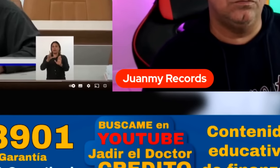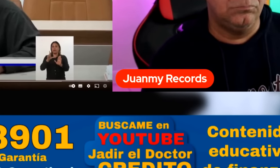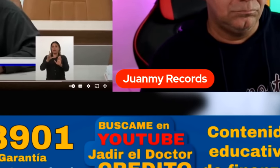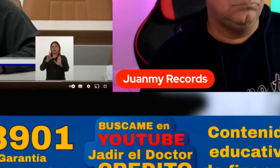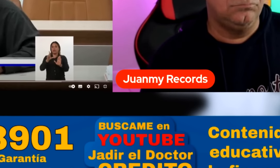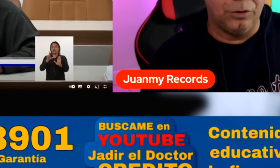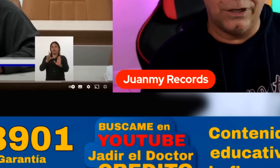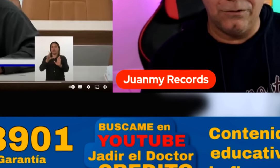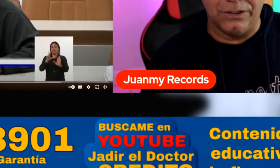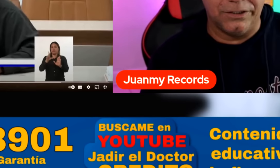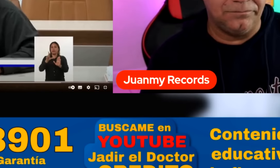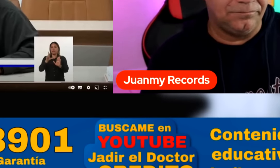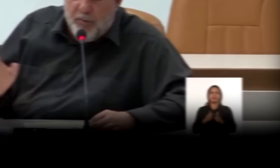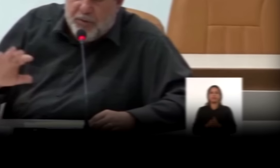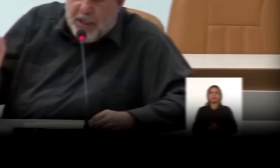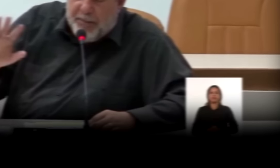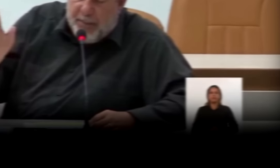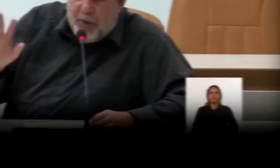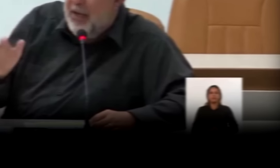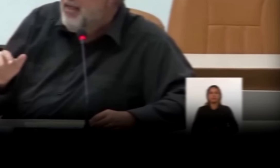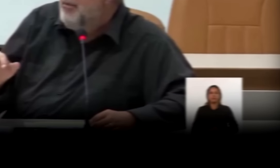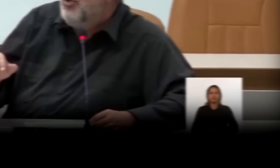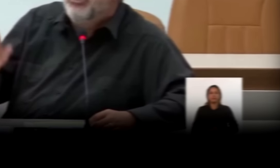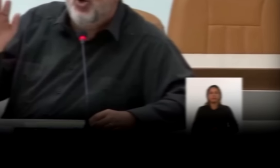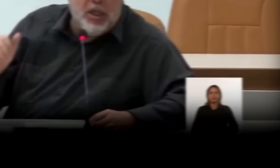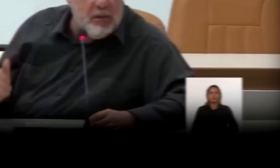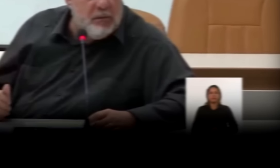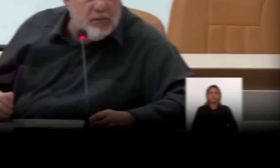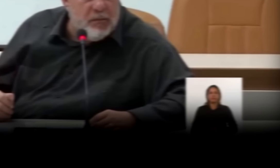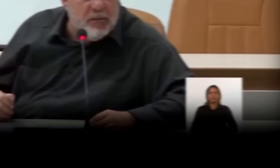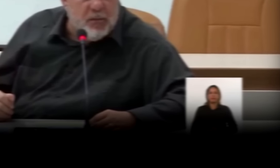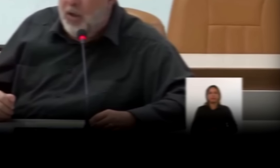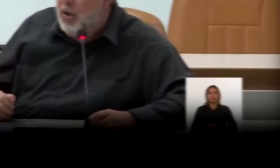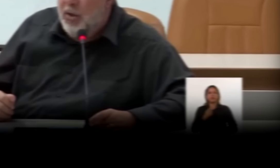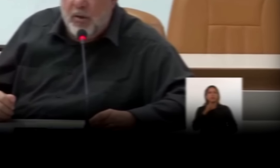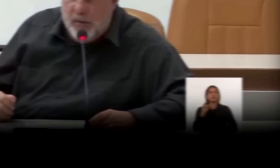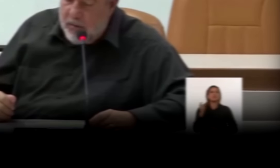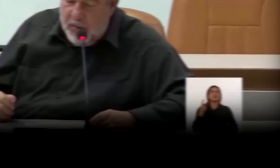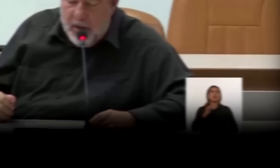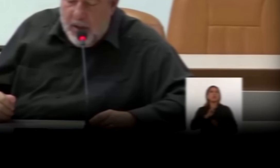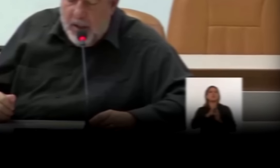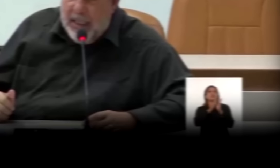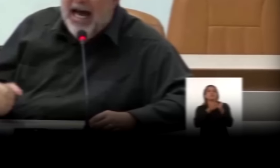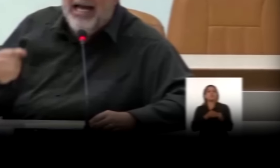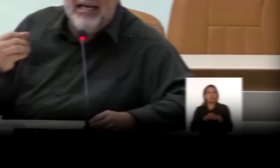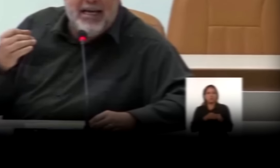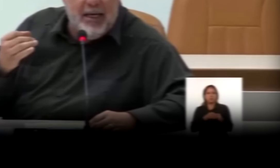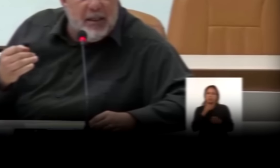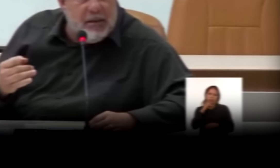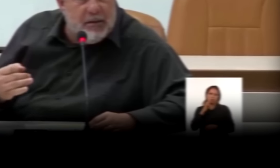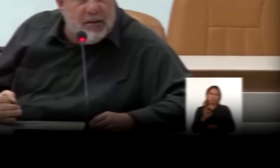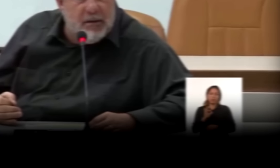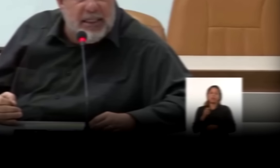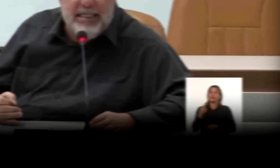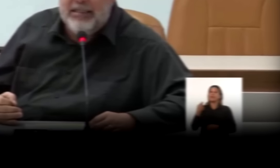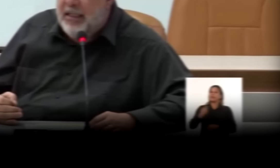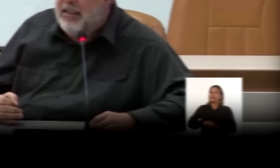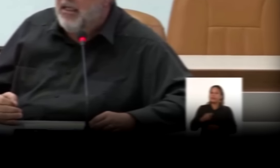pueblo por ahí viene no es un simple problema de poner orden no no no no hay